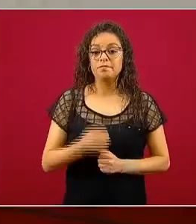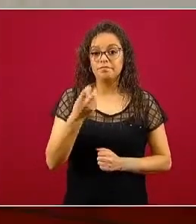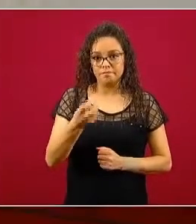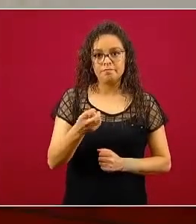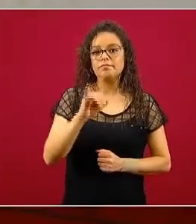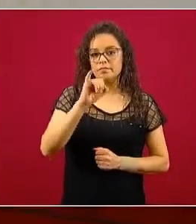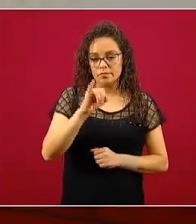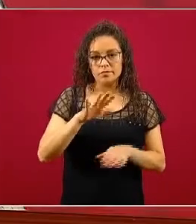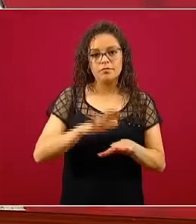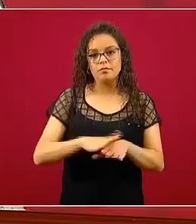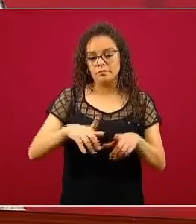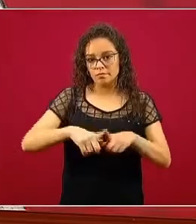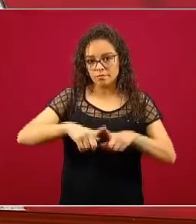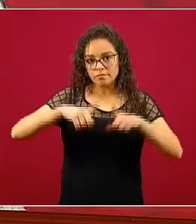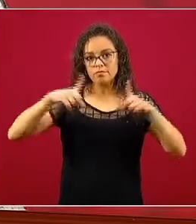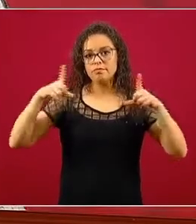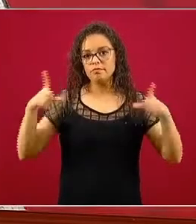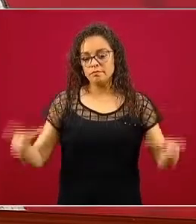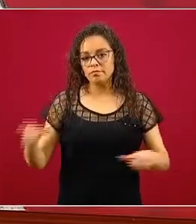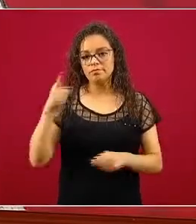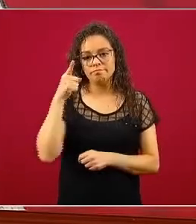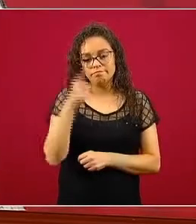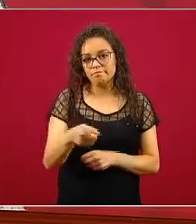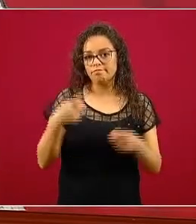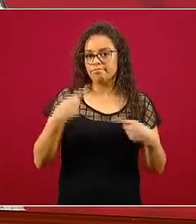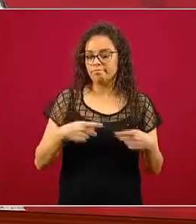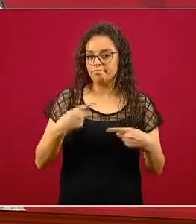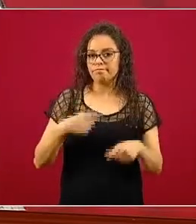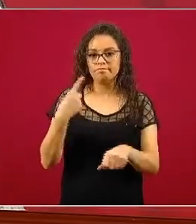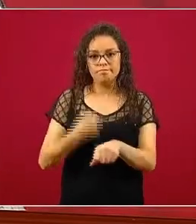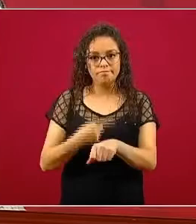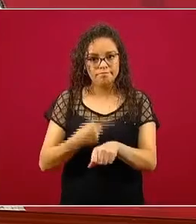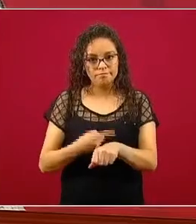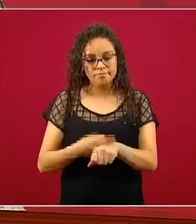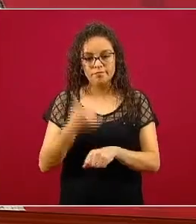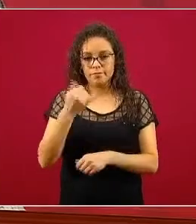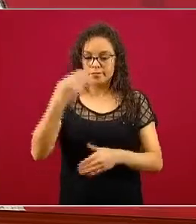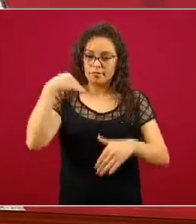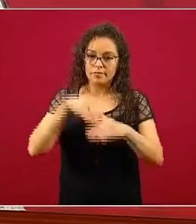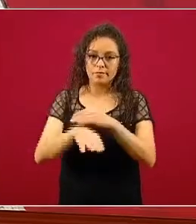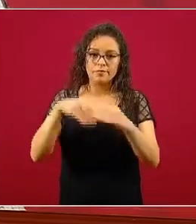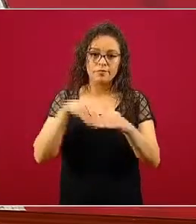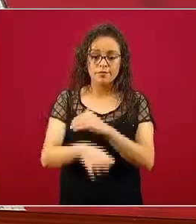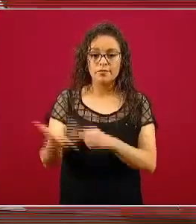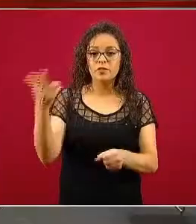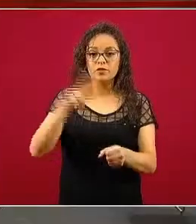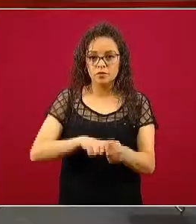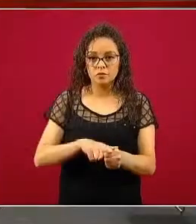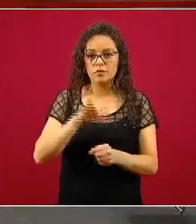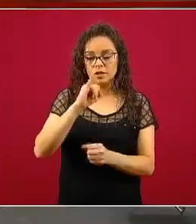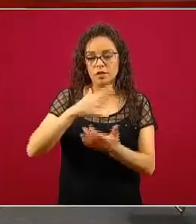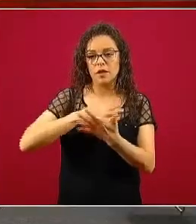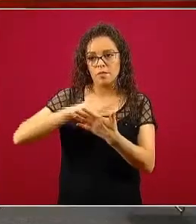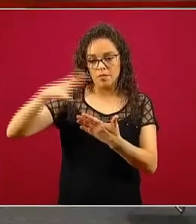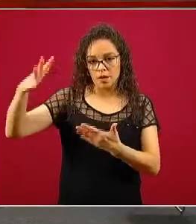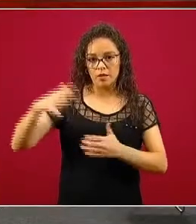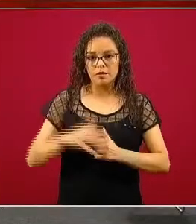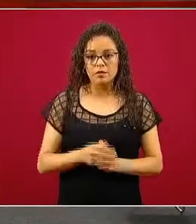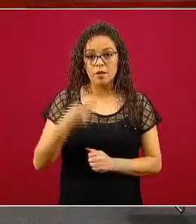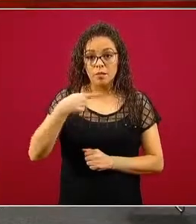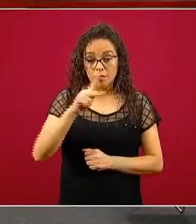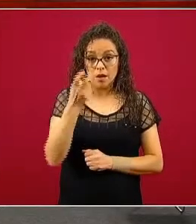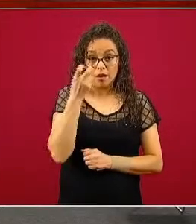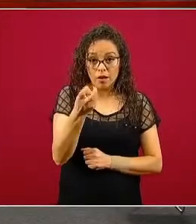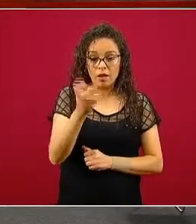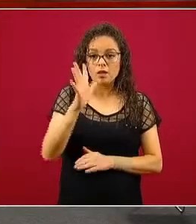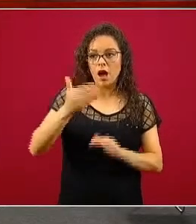incremento importante en la carga de enfermedad, tanto de personas enfermas como de hospitalizados. Sin embargo, está dentro de lo proyectado,